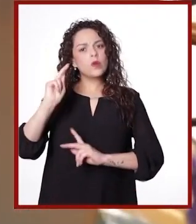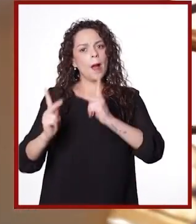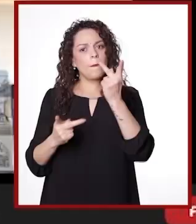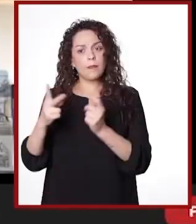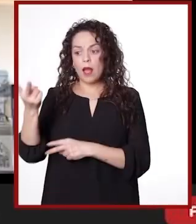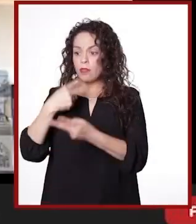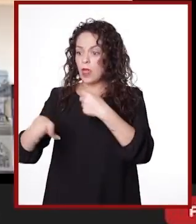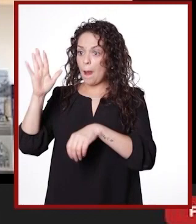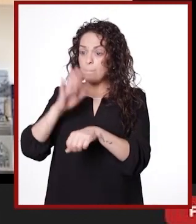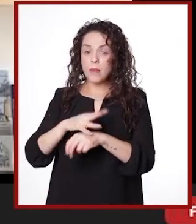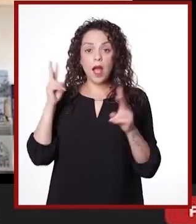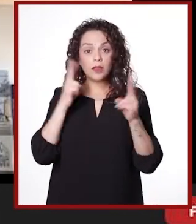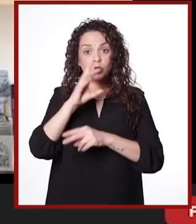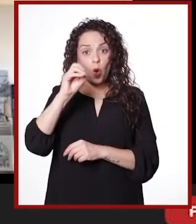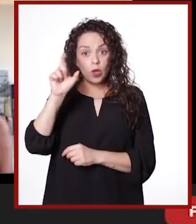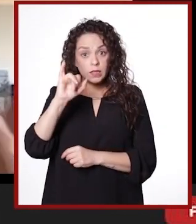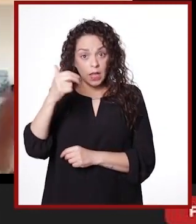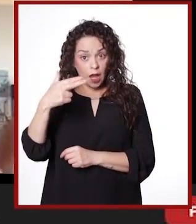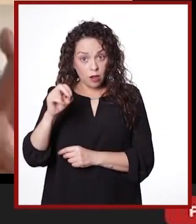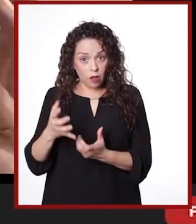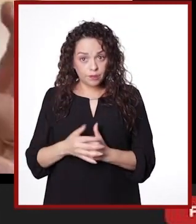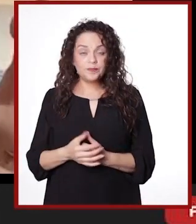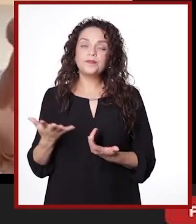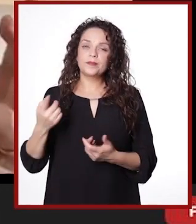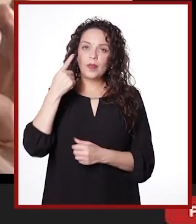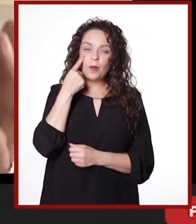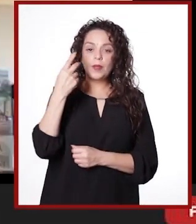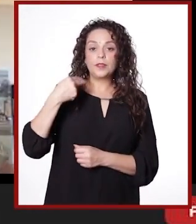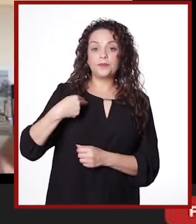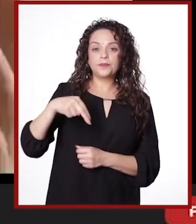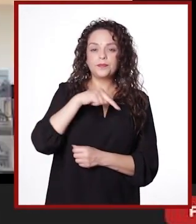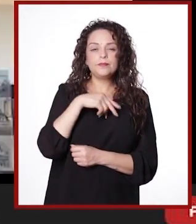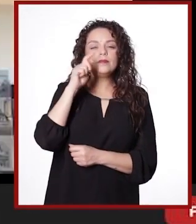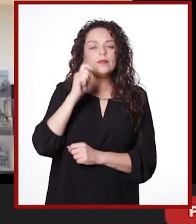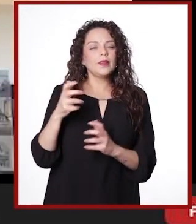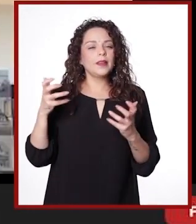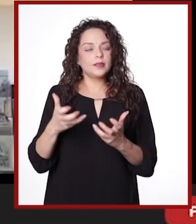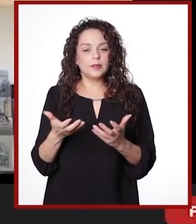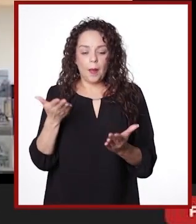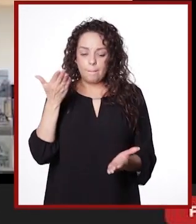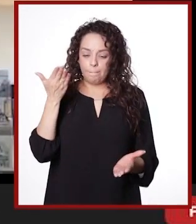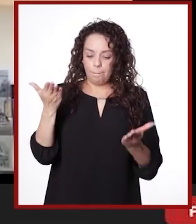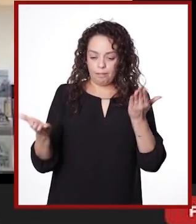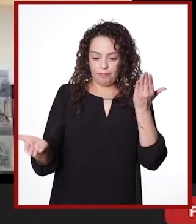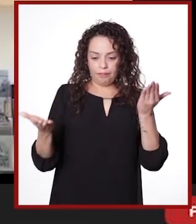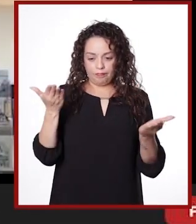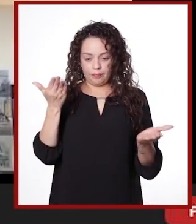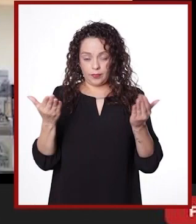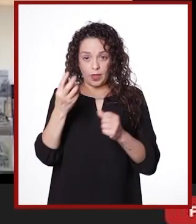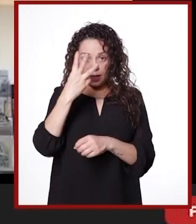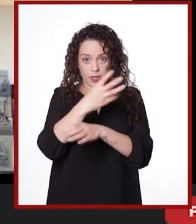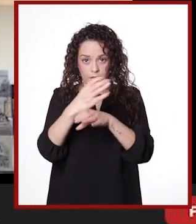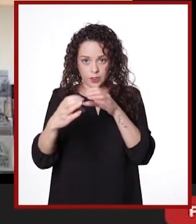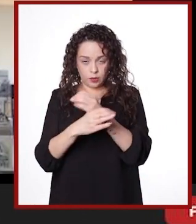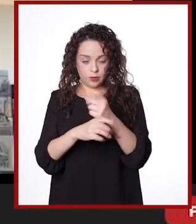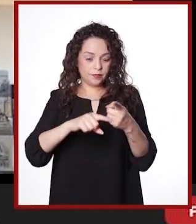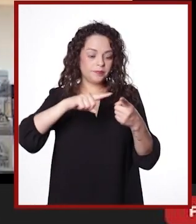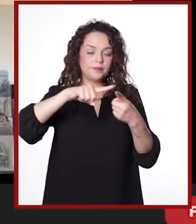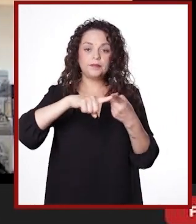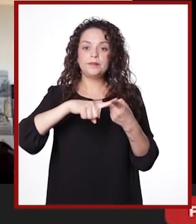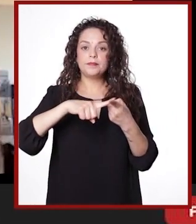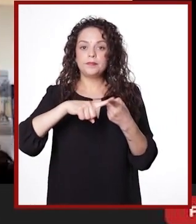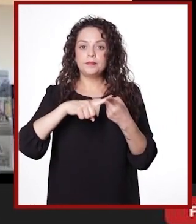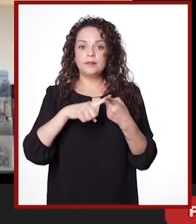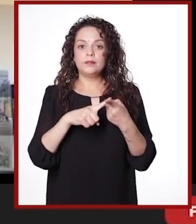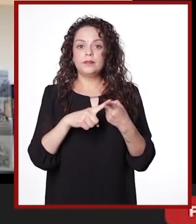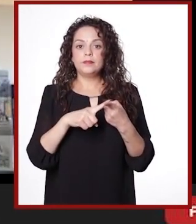Ahí lo que nosotros buscamos es como un balance entre tres cosas, Pamela. La primera